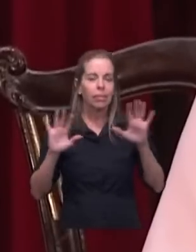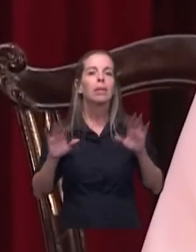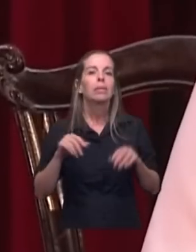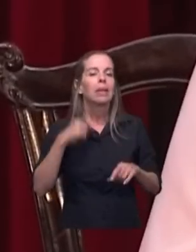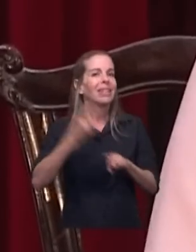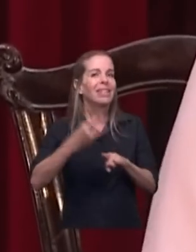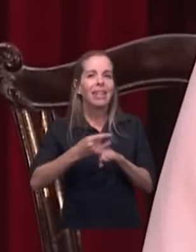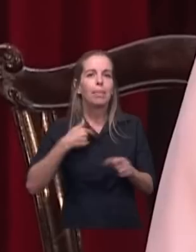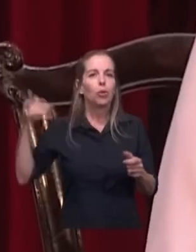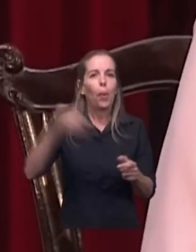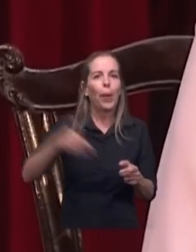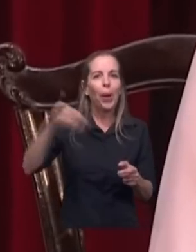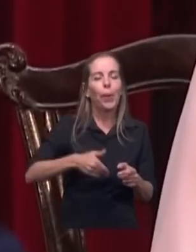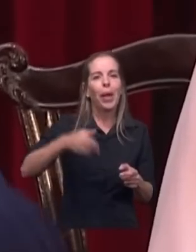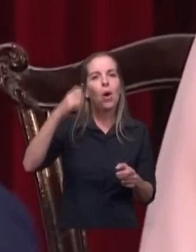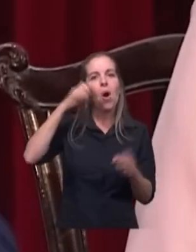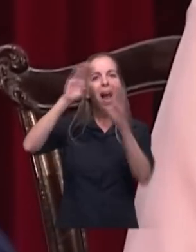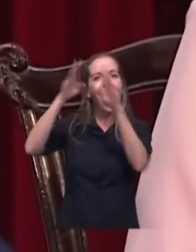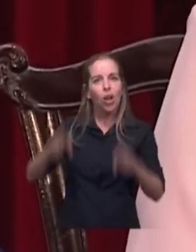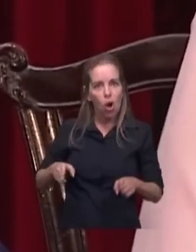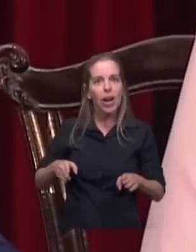que vine a este recinto,